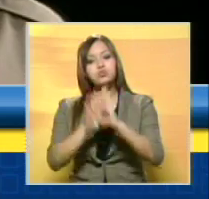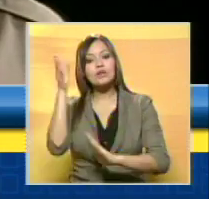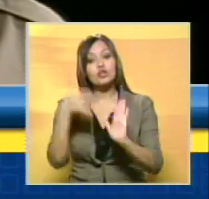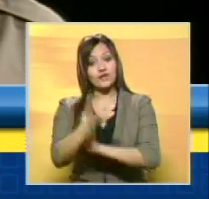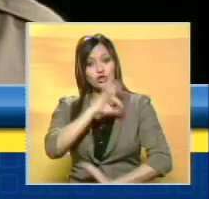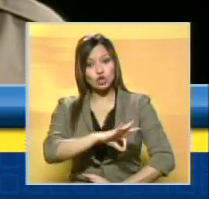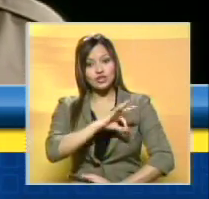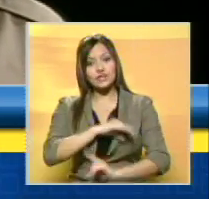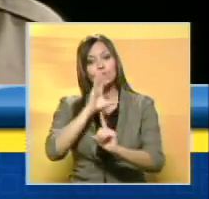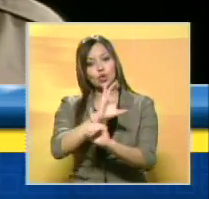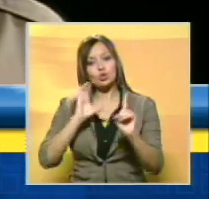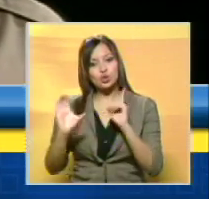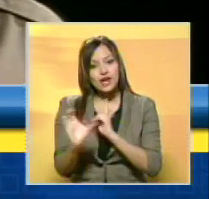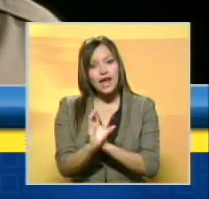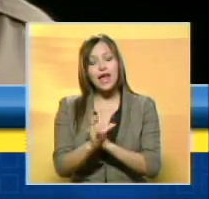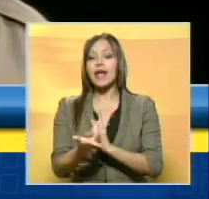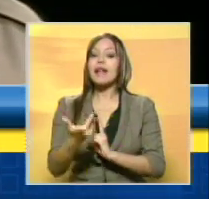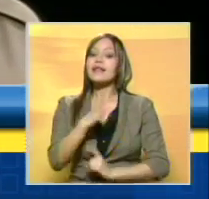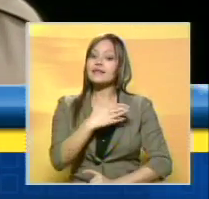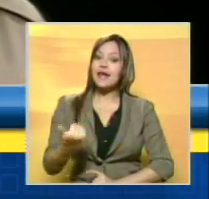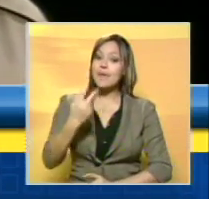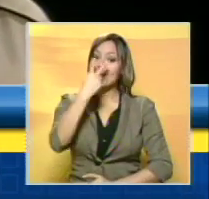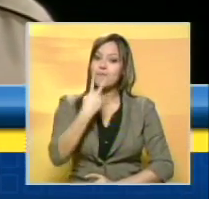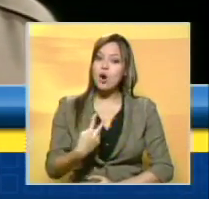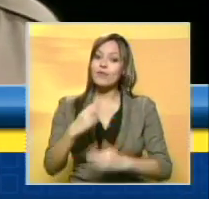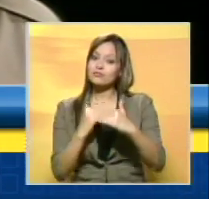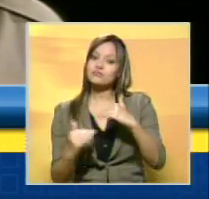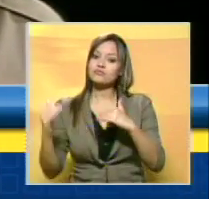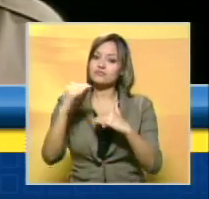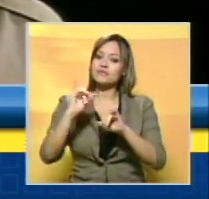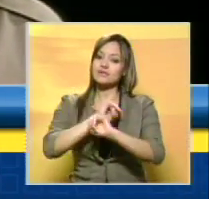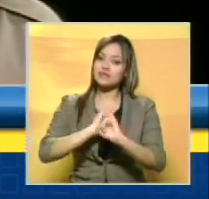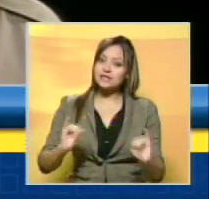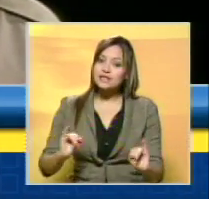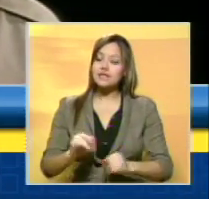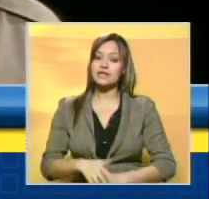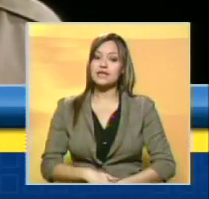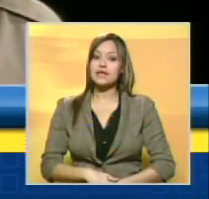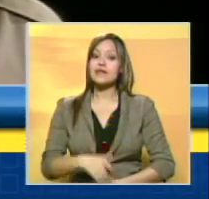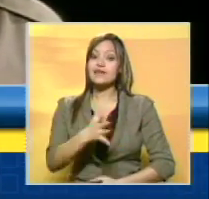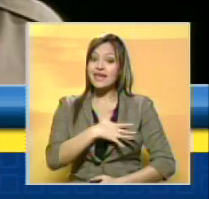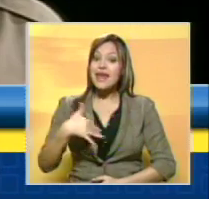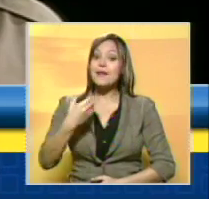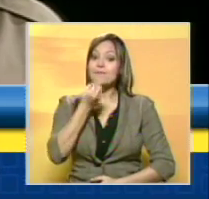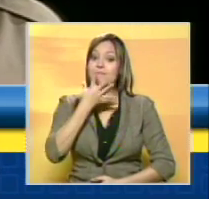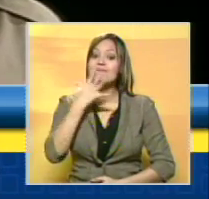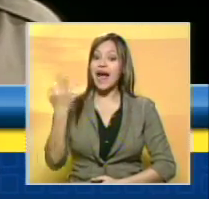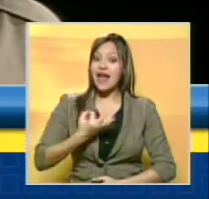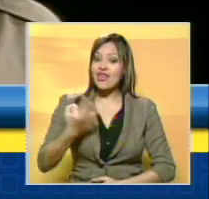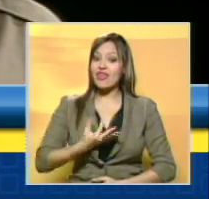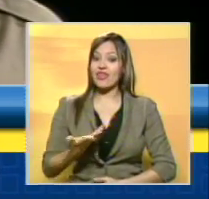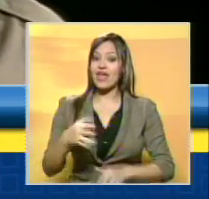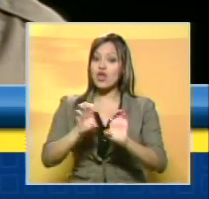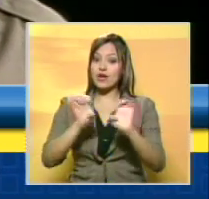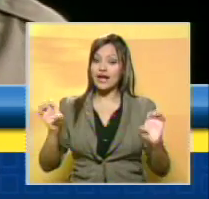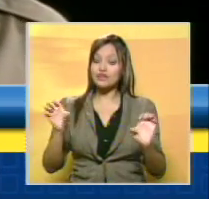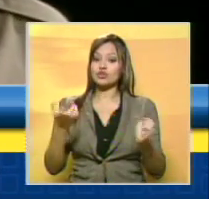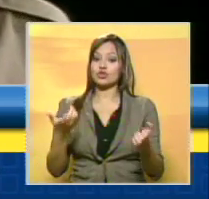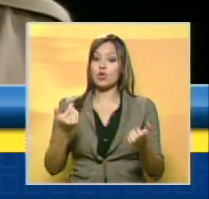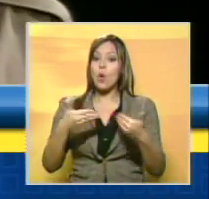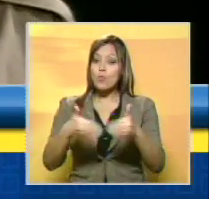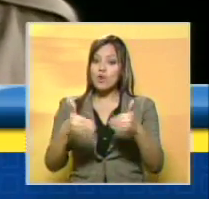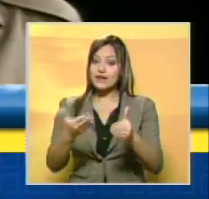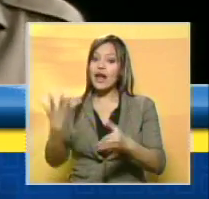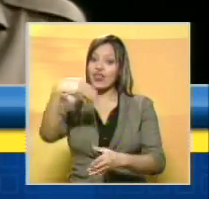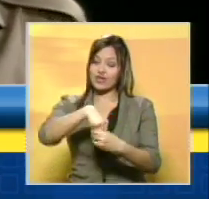en lo cultural, en la superación de la pobreza, en elevar la calidad y el impacto de la educación pública en sus